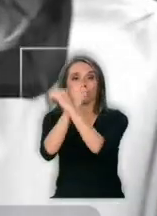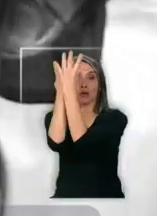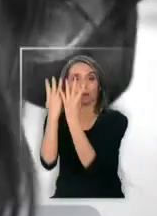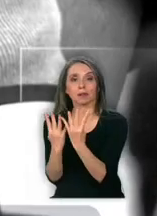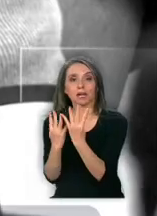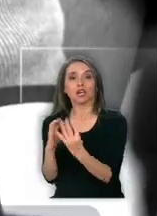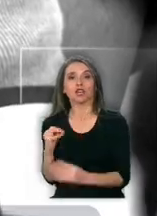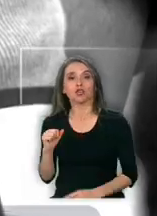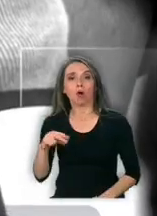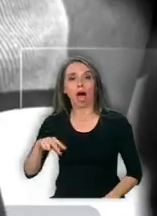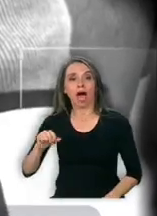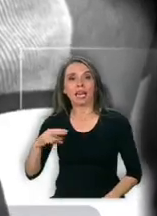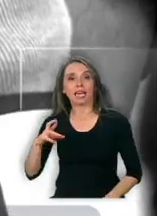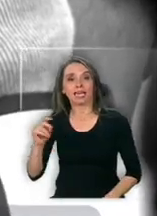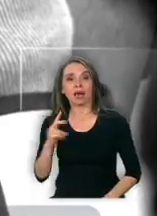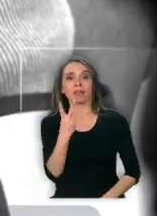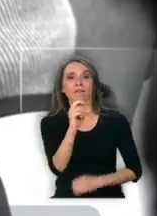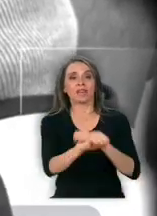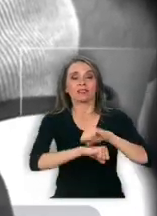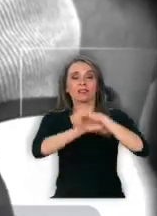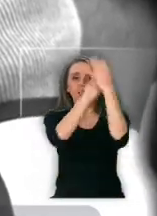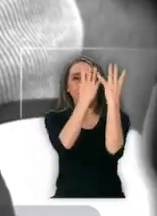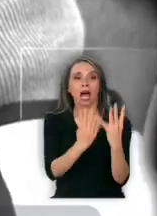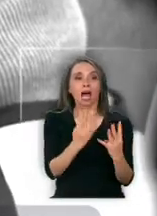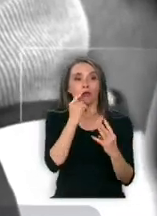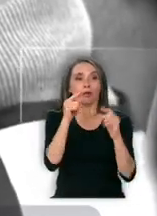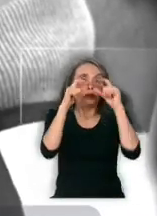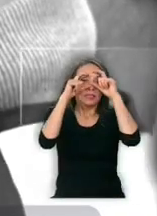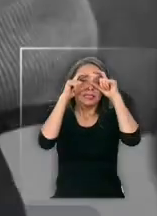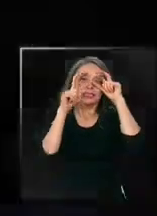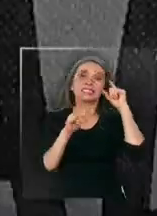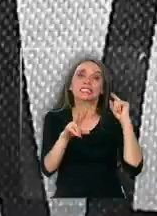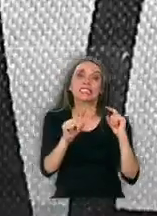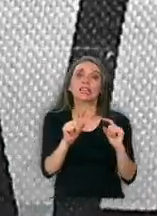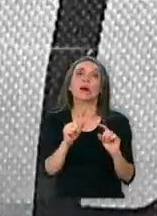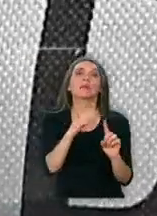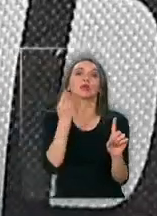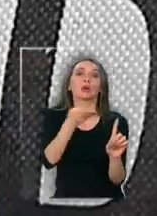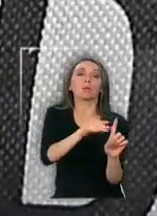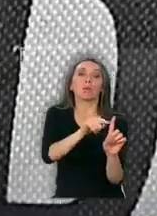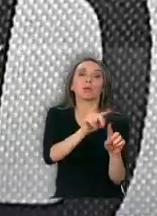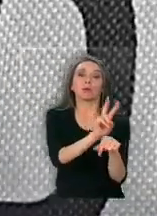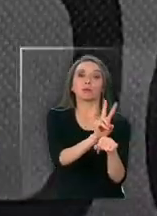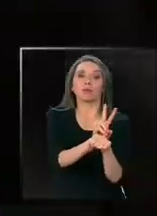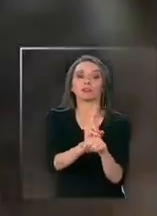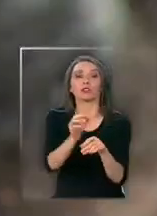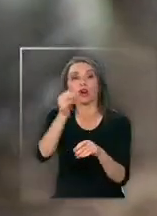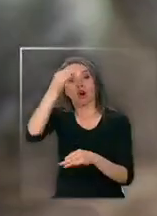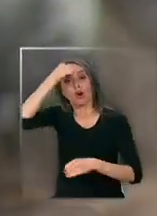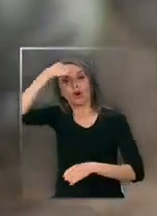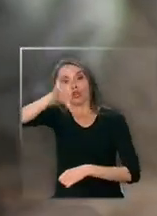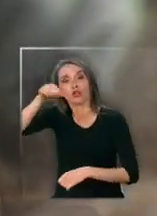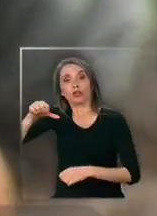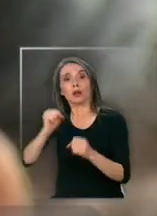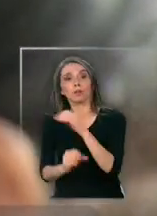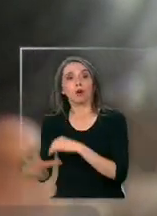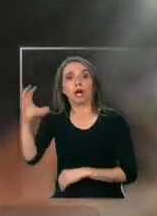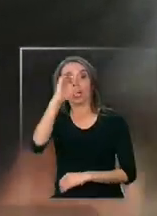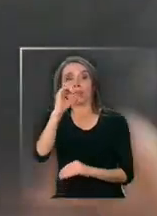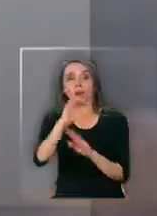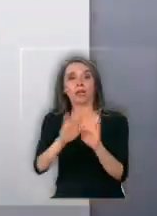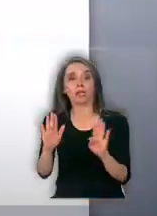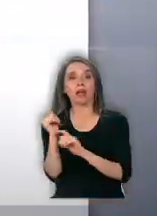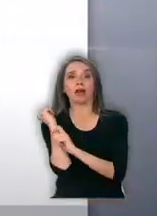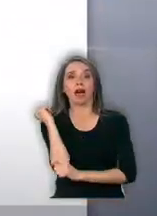Hernández y 20 para Francisco Silva por la muerte del profesor. Condena que ahora podría quedar en nada luego que las defensas de